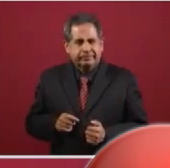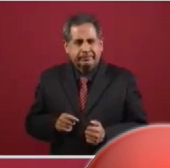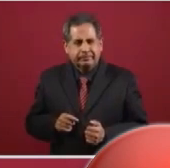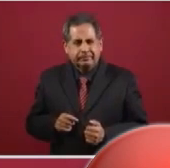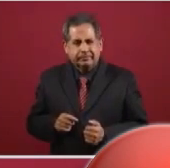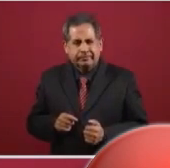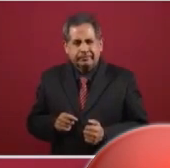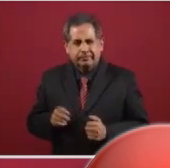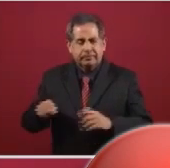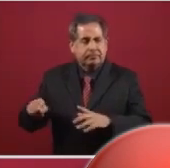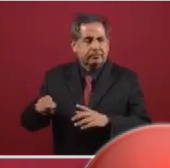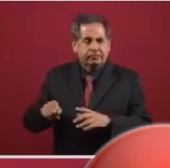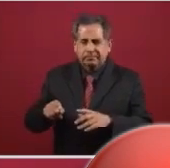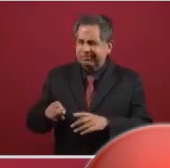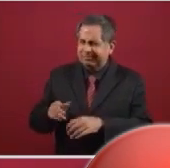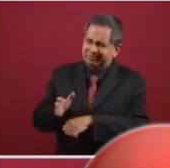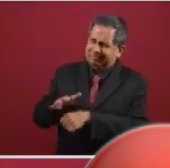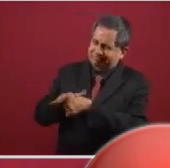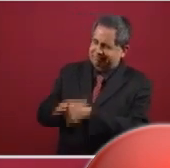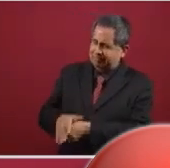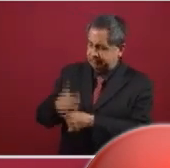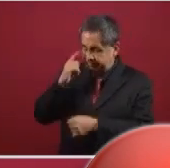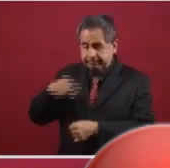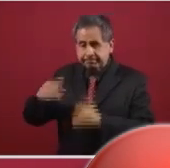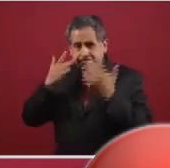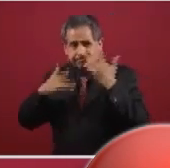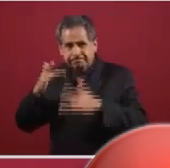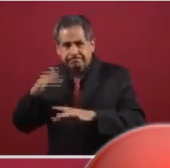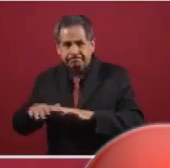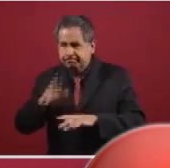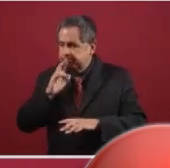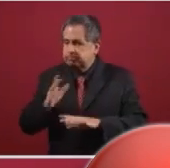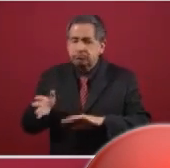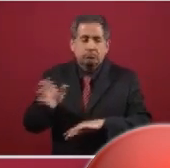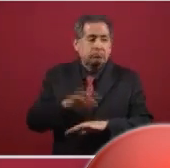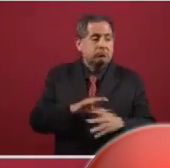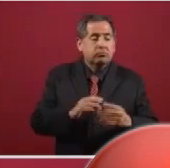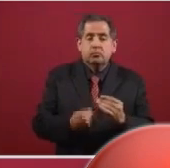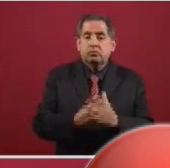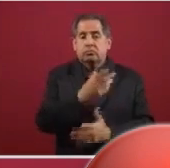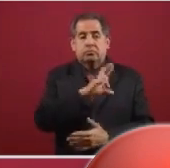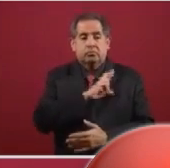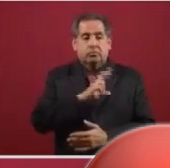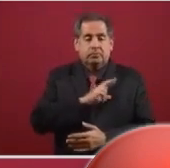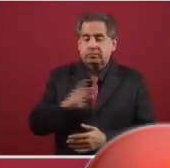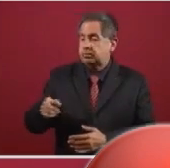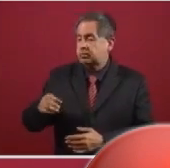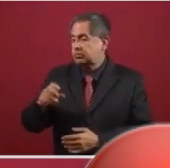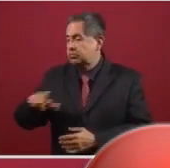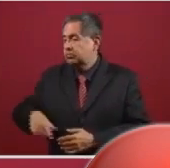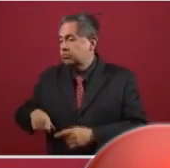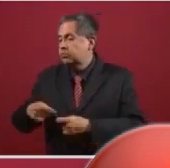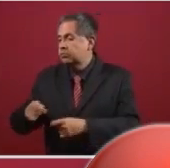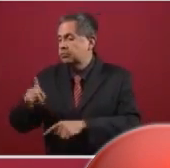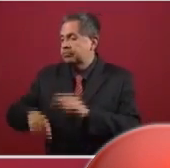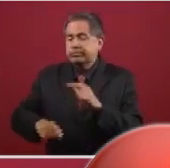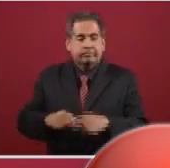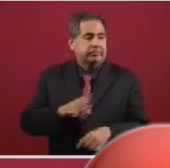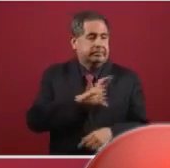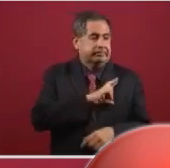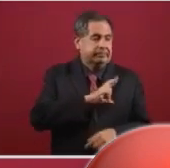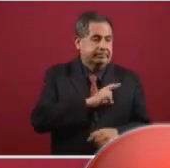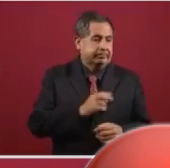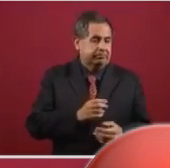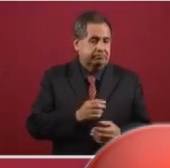la enseñanza privada y afectar la educación pública, porque en el fondo eso